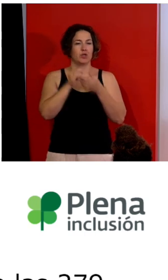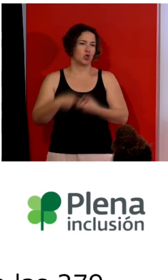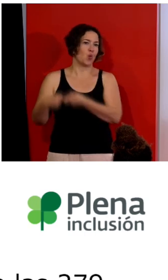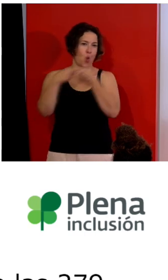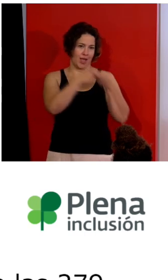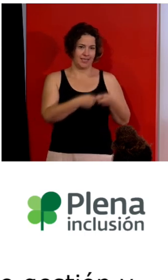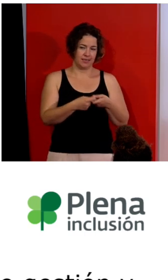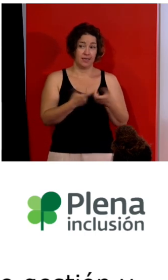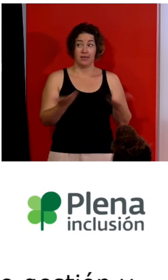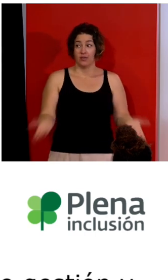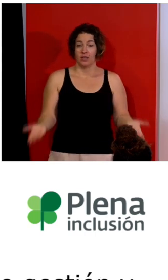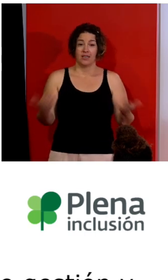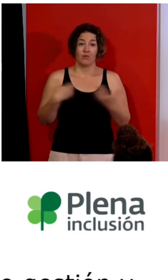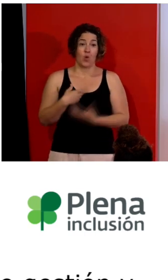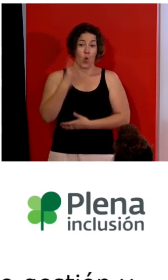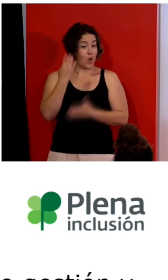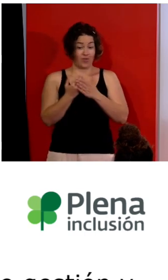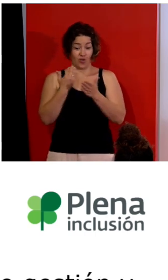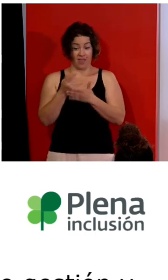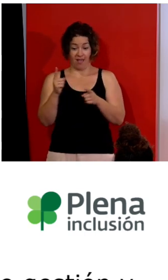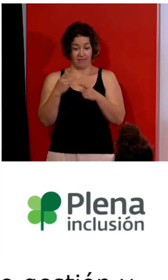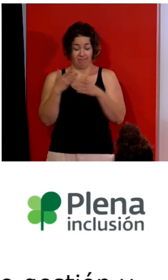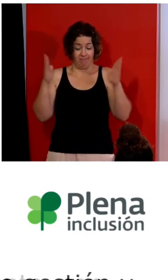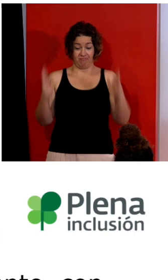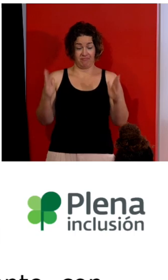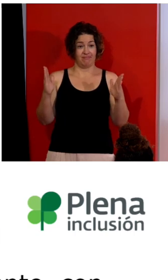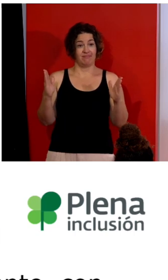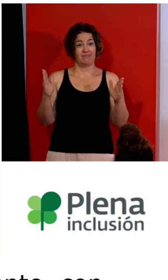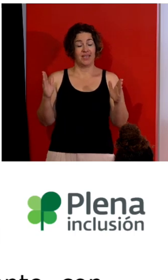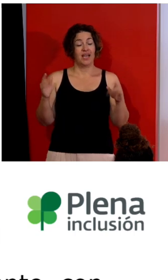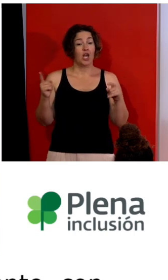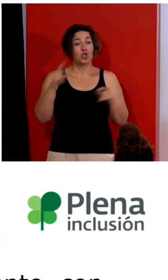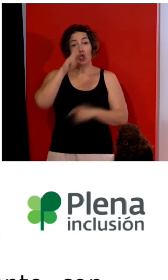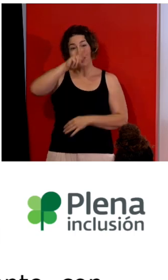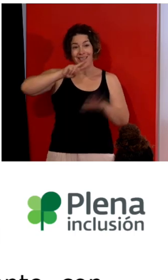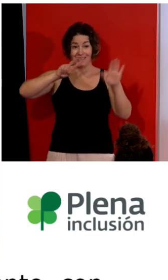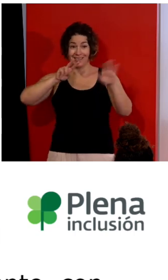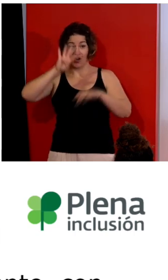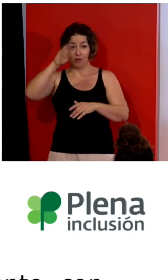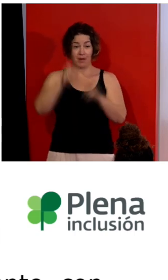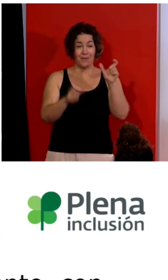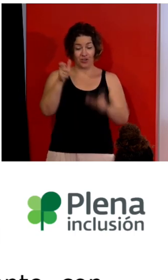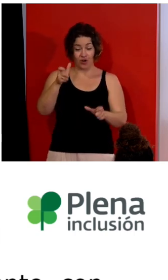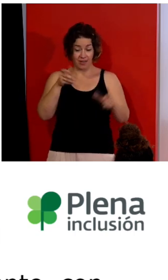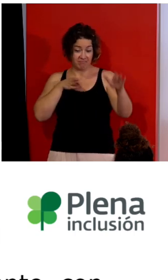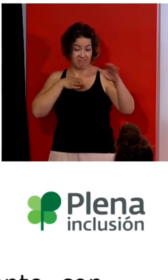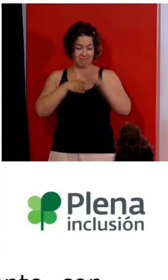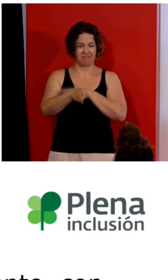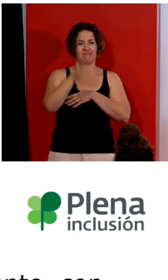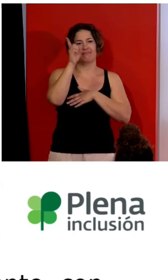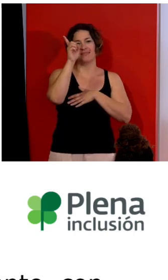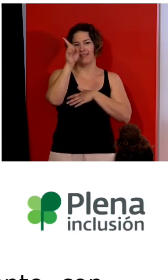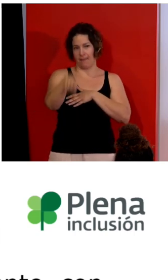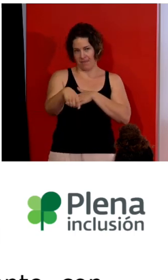sea que realmente con 4 días de diferencia, 279 personas se incorporaron también